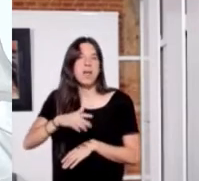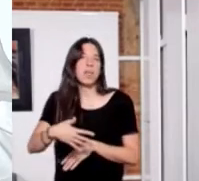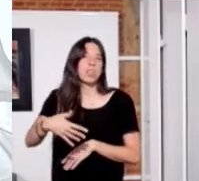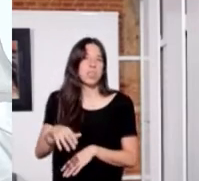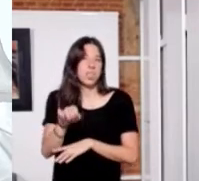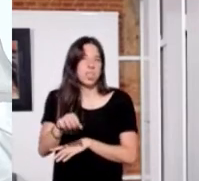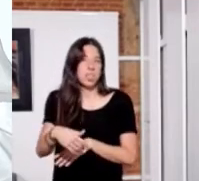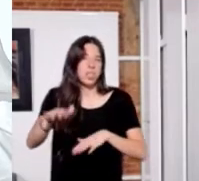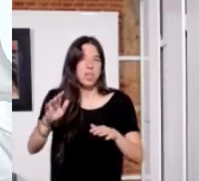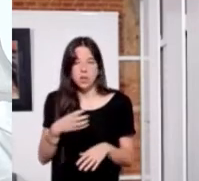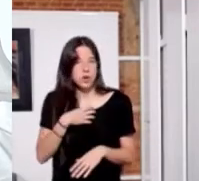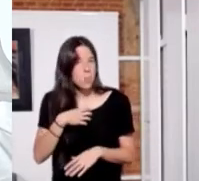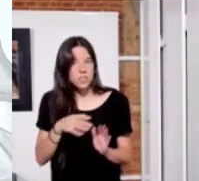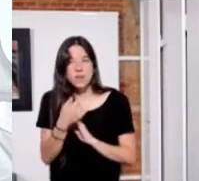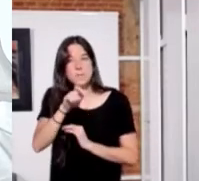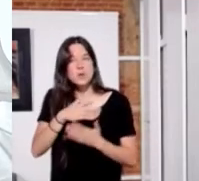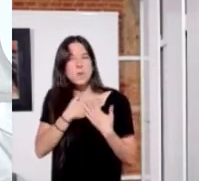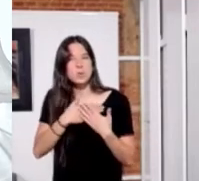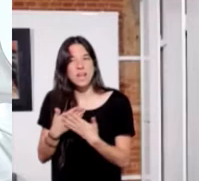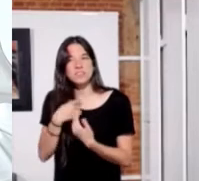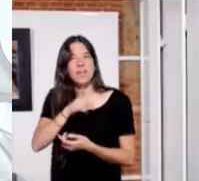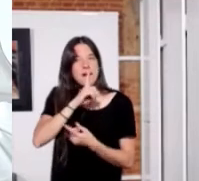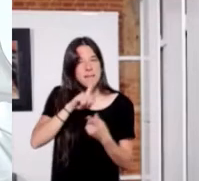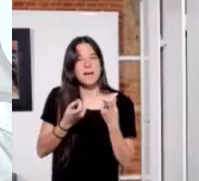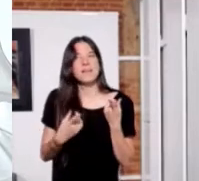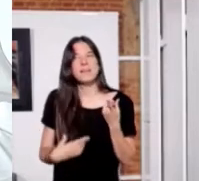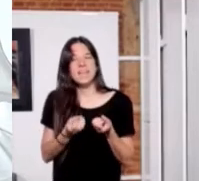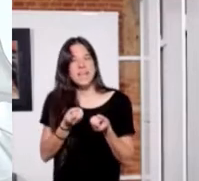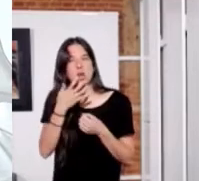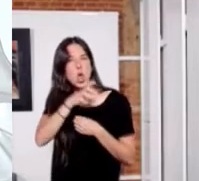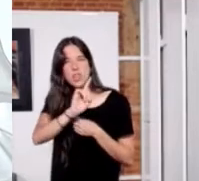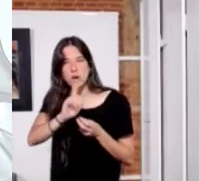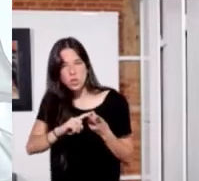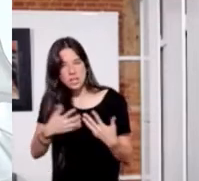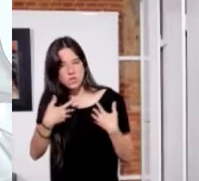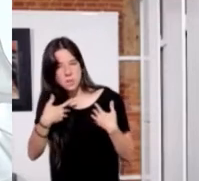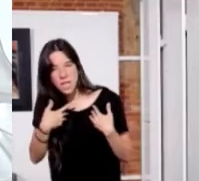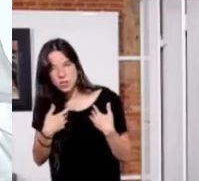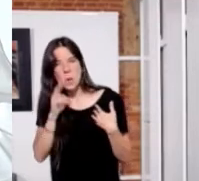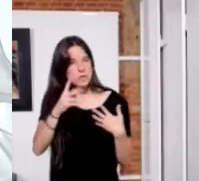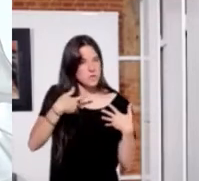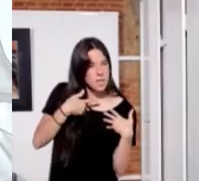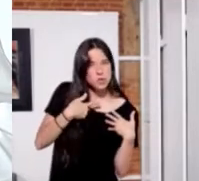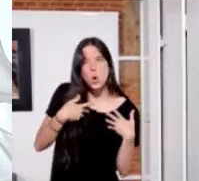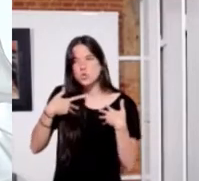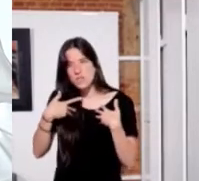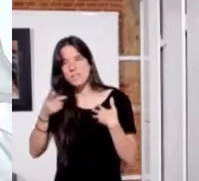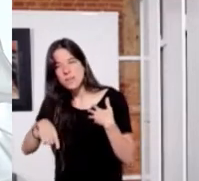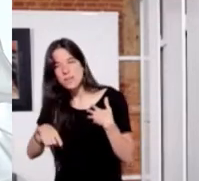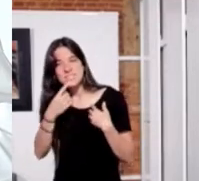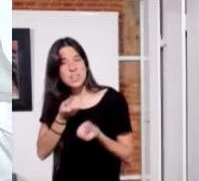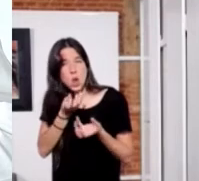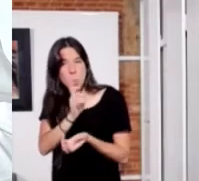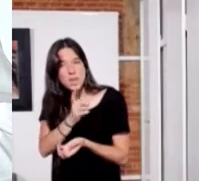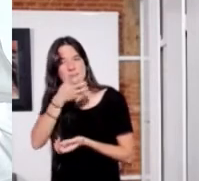Un voluntariado que calla y silencia el sufrimiento que ve y que padece es un voluntariado que no